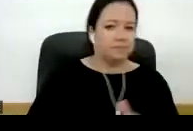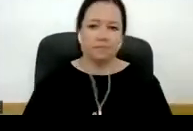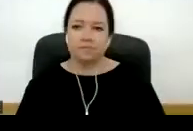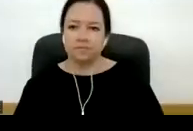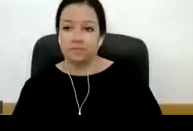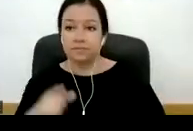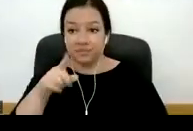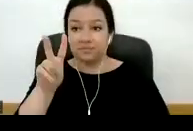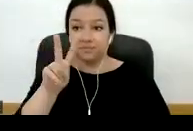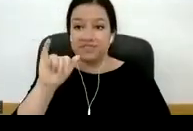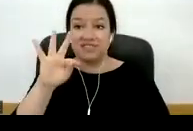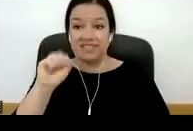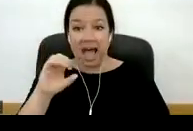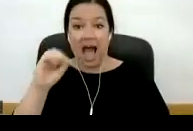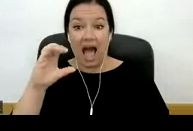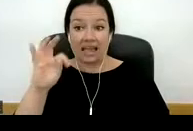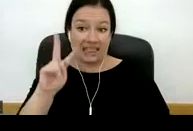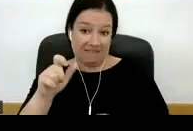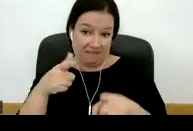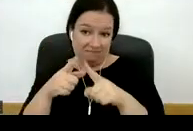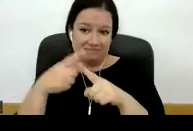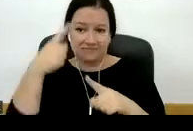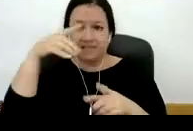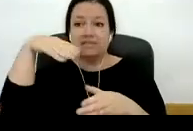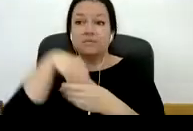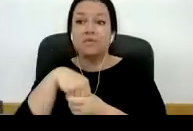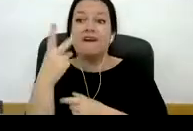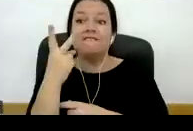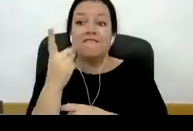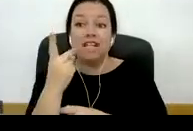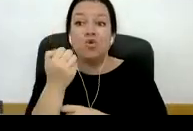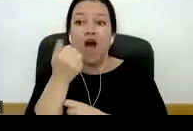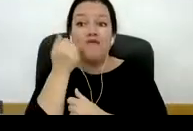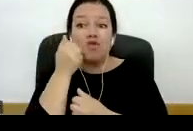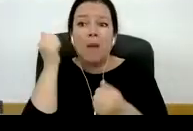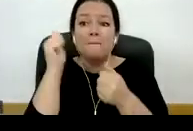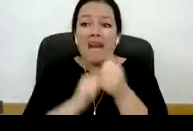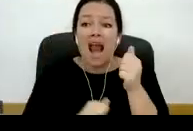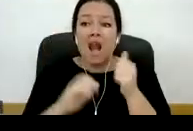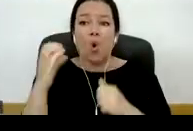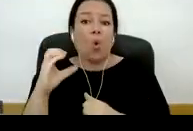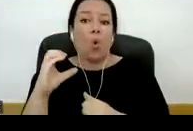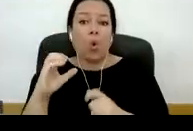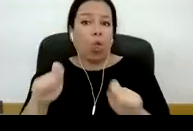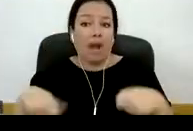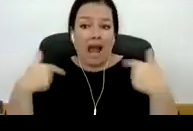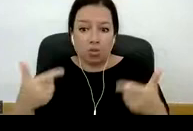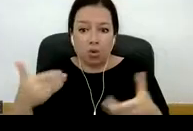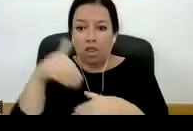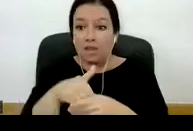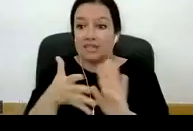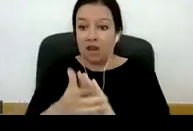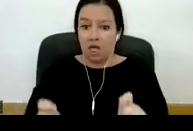Tenemos el VitaActive, como bien sabéis, es un concentrado natural de 21 frutas y minerales crudos que aportan el 100% de la dosis